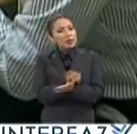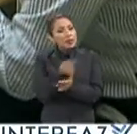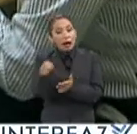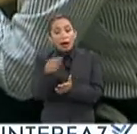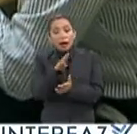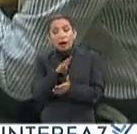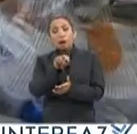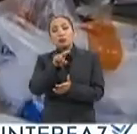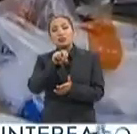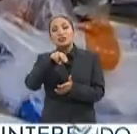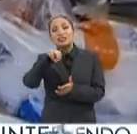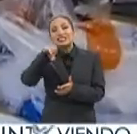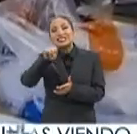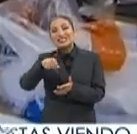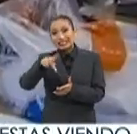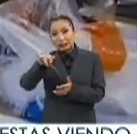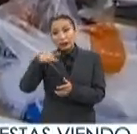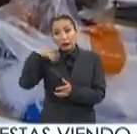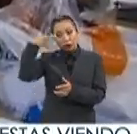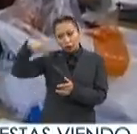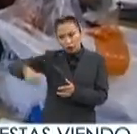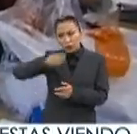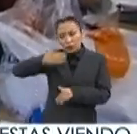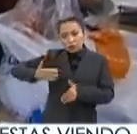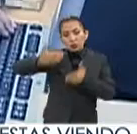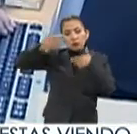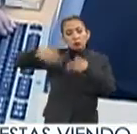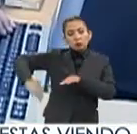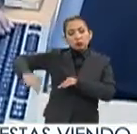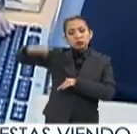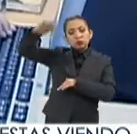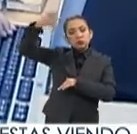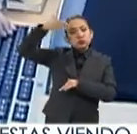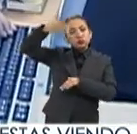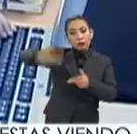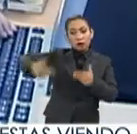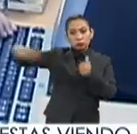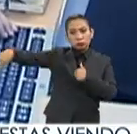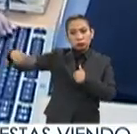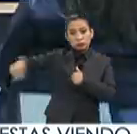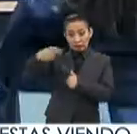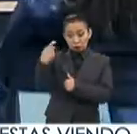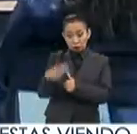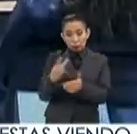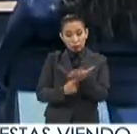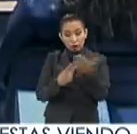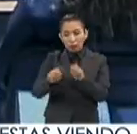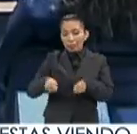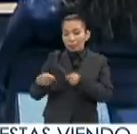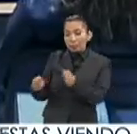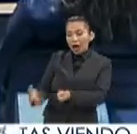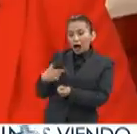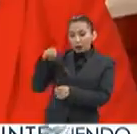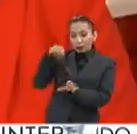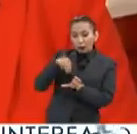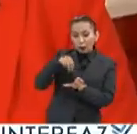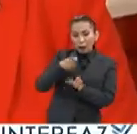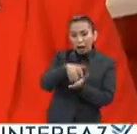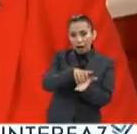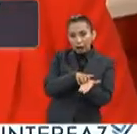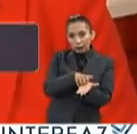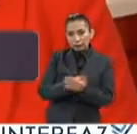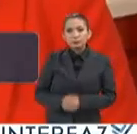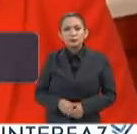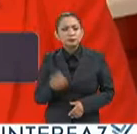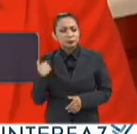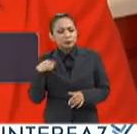a Business Kids le importa el futuro económico de los pequeñitos. Es por esto que parte de su programa es brindar un fondo de ahorro. El fondo